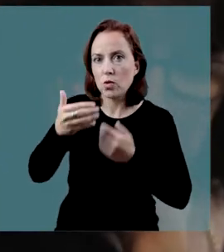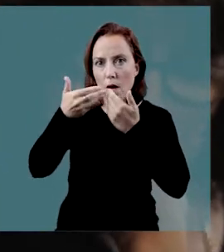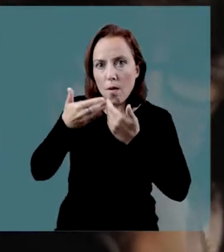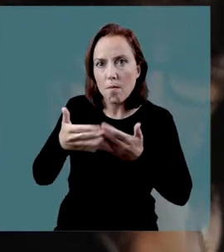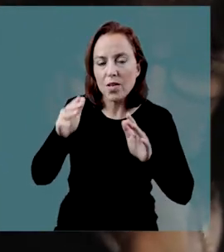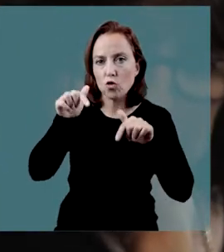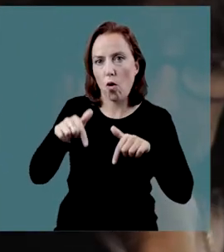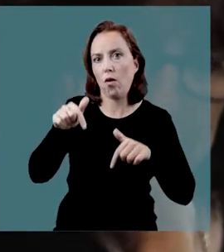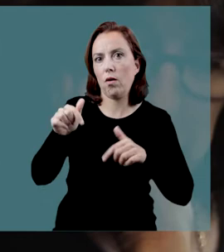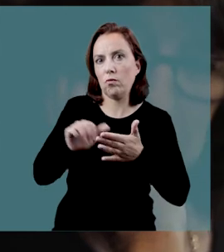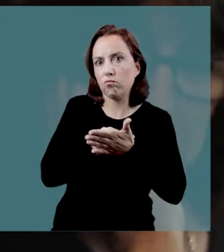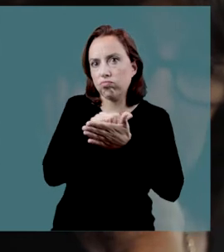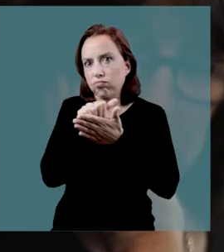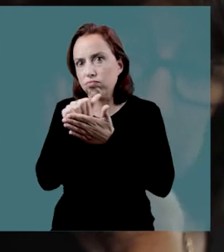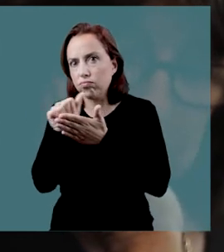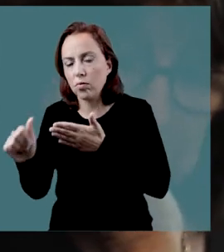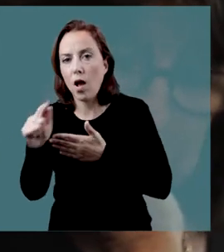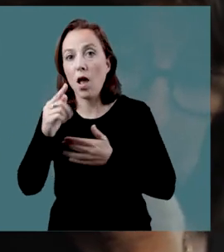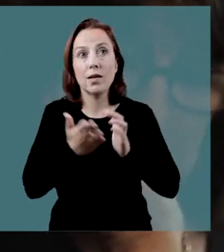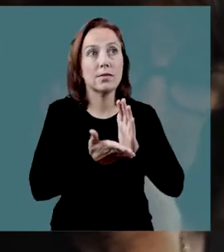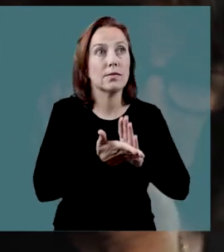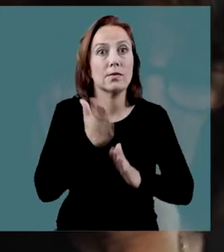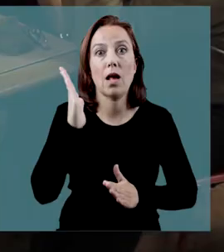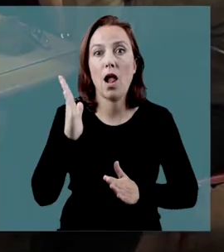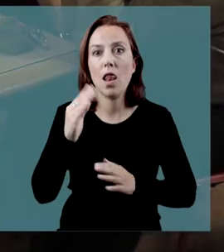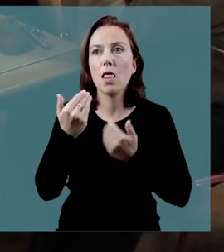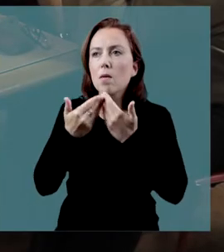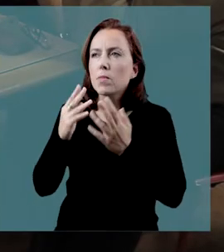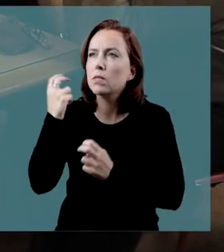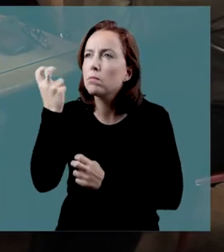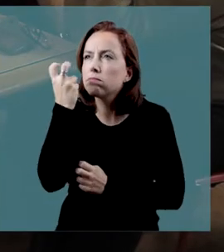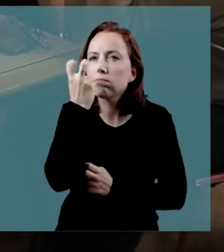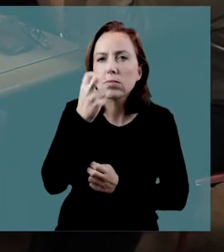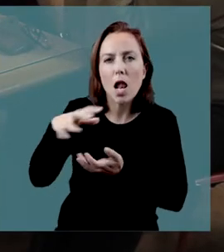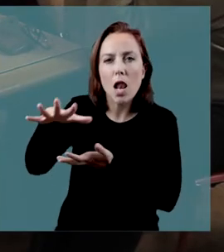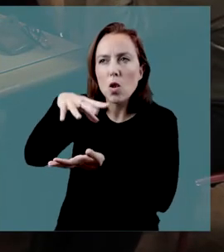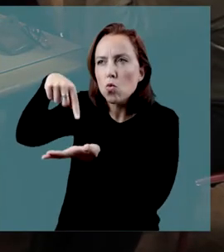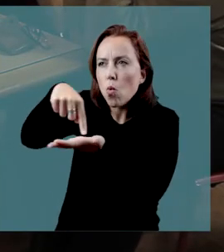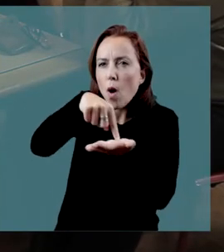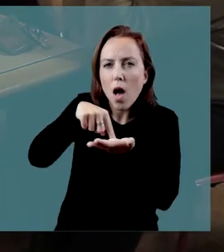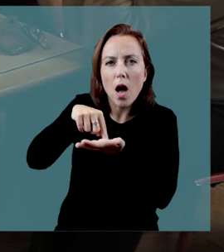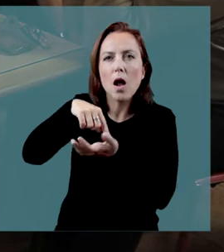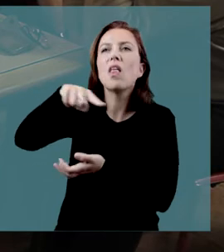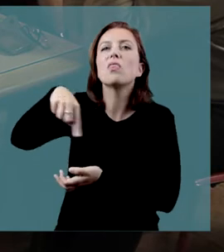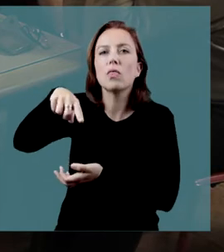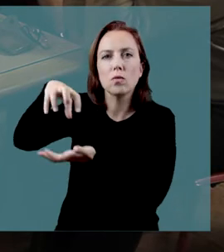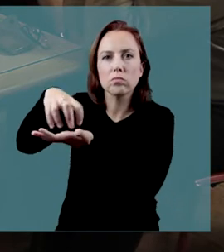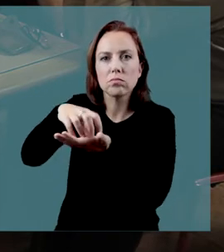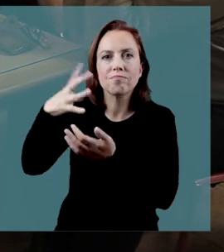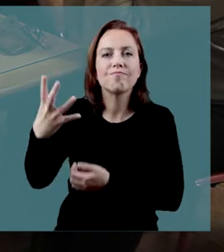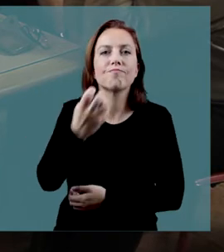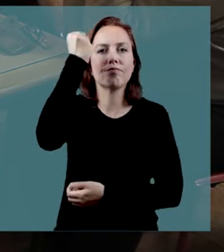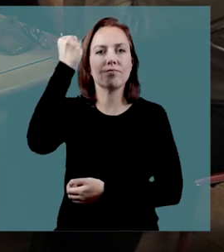de toda esta historia. Cuando él sale, enseguida empieza a tratar de ubicar los lugares y es el que ubica en Argentina